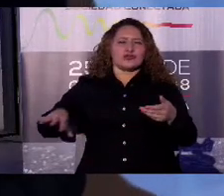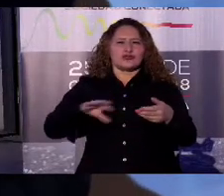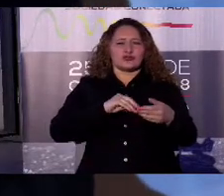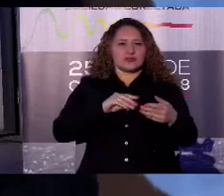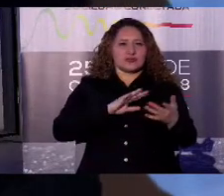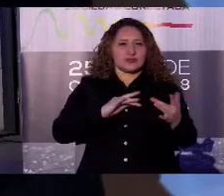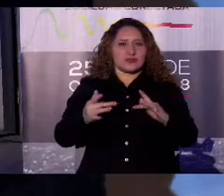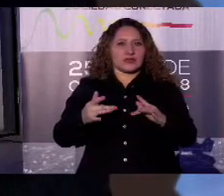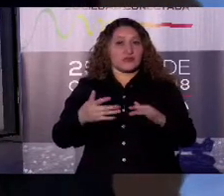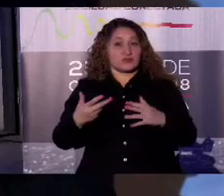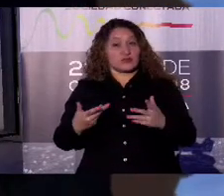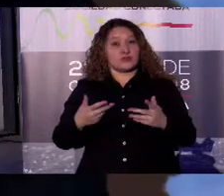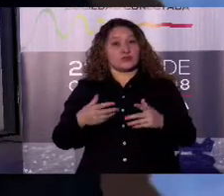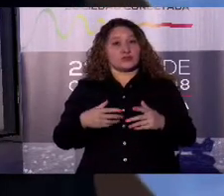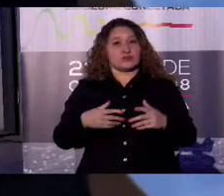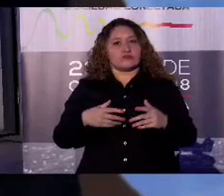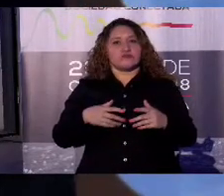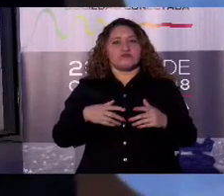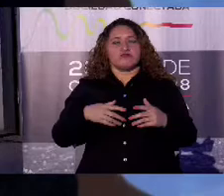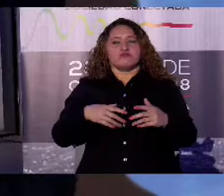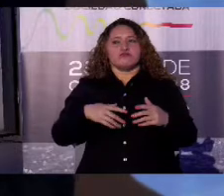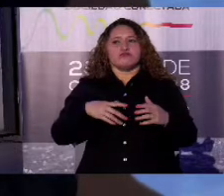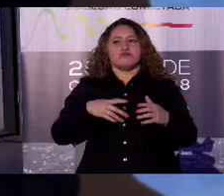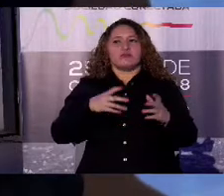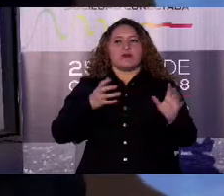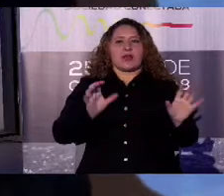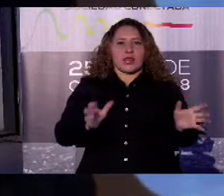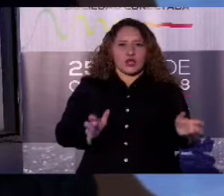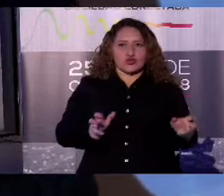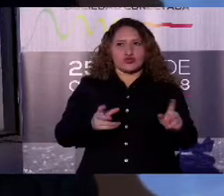red, hablando de antenas, radios,